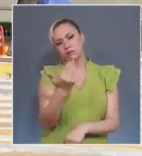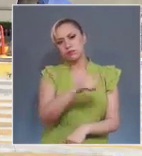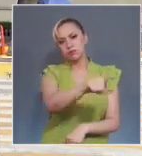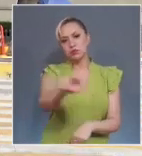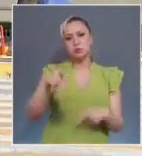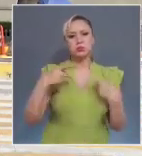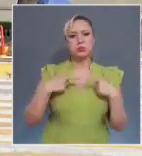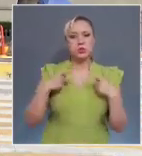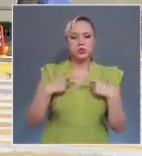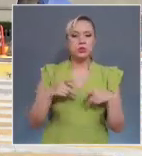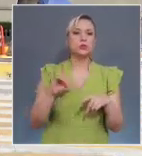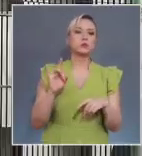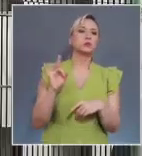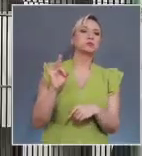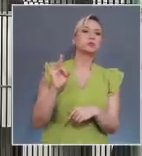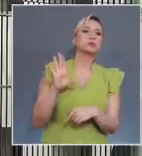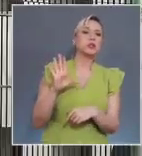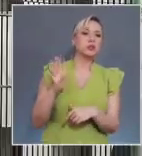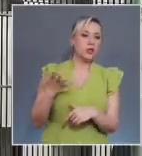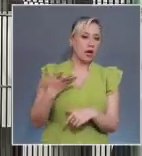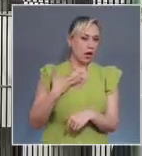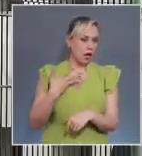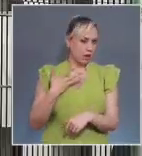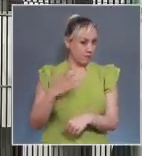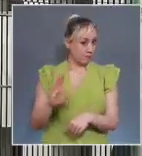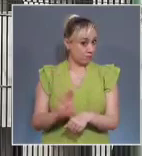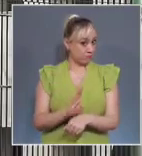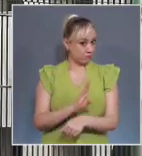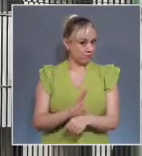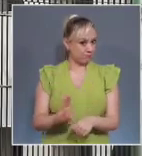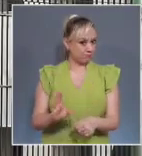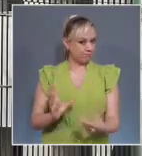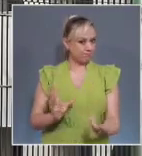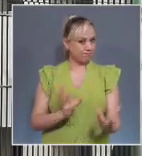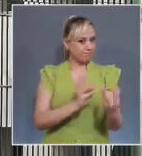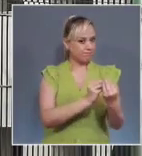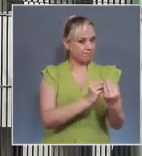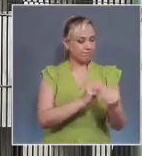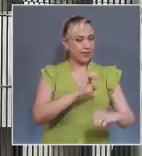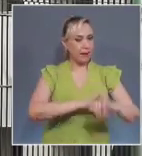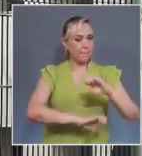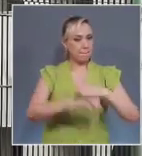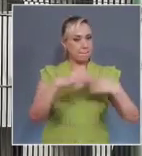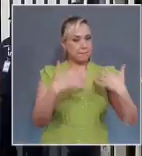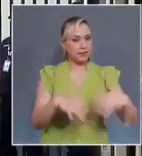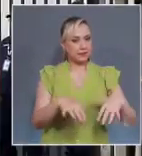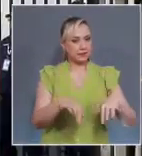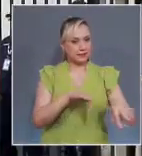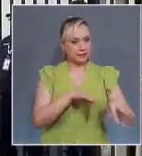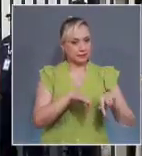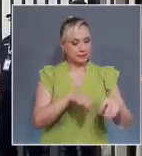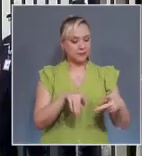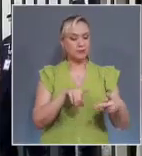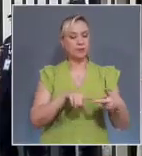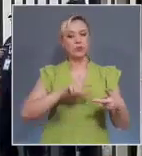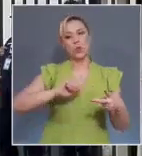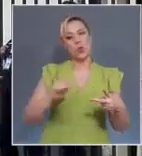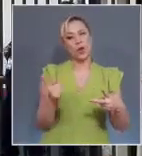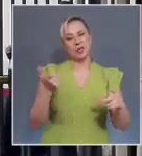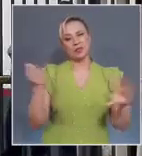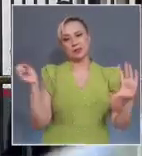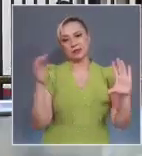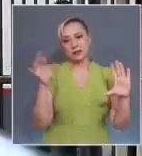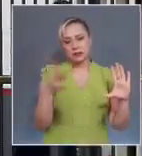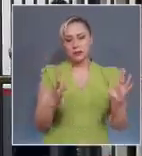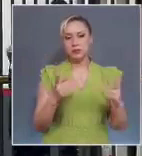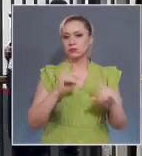benefician económicamente por participar en una empresa, un fideicomiso o cualquier otra figura o acto jurídico. De acuerdo